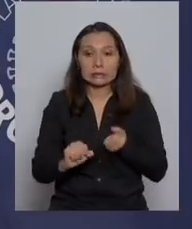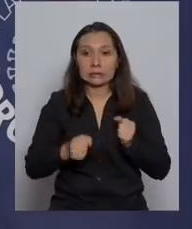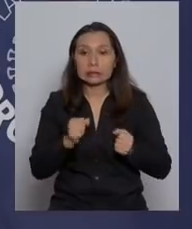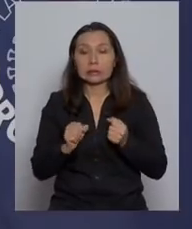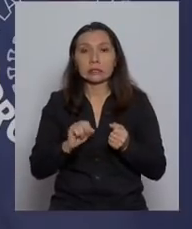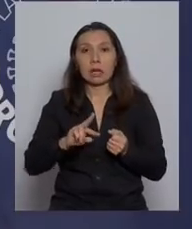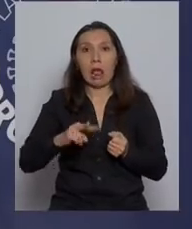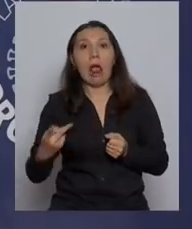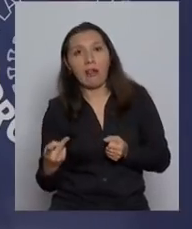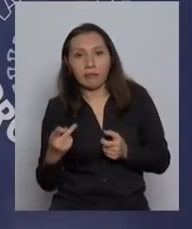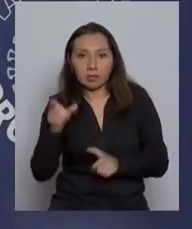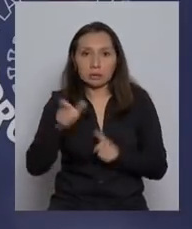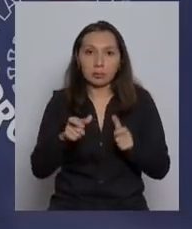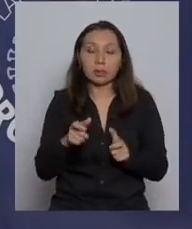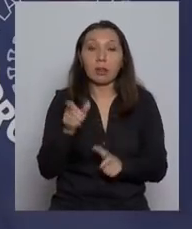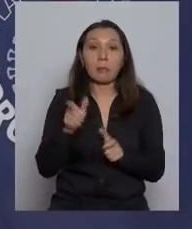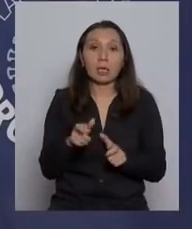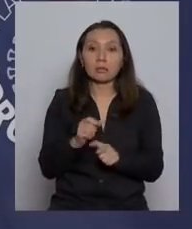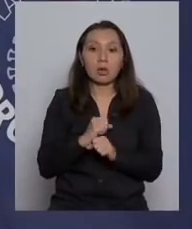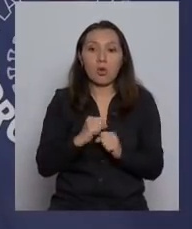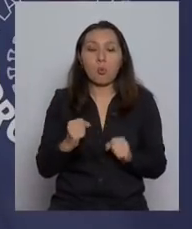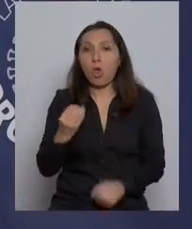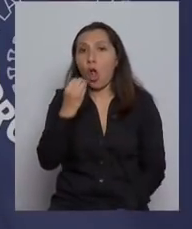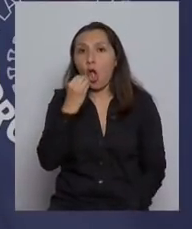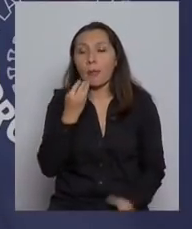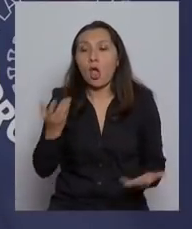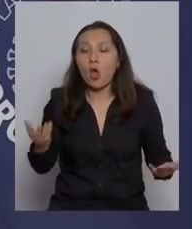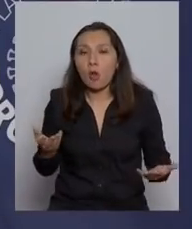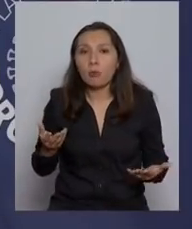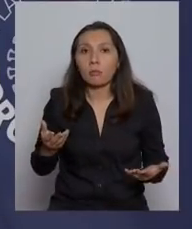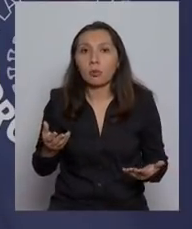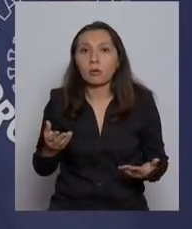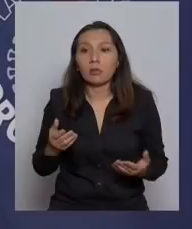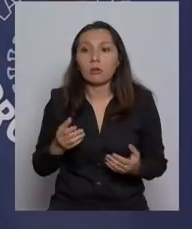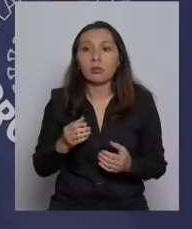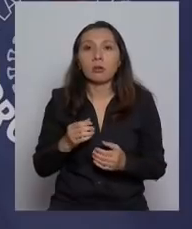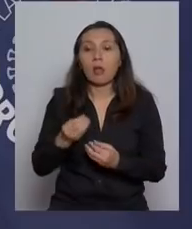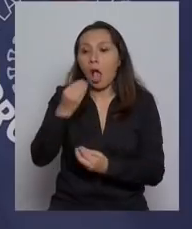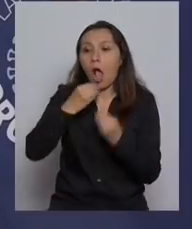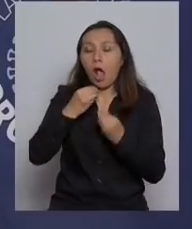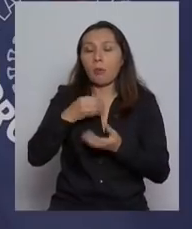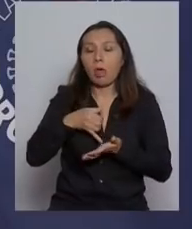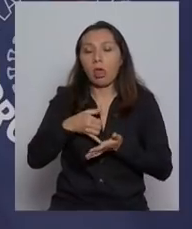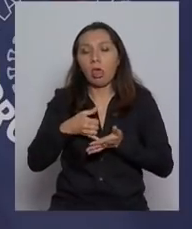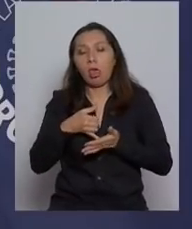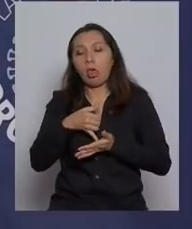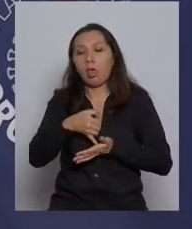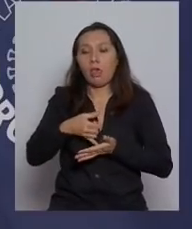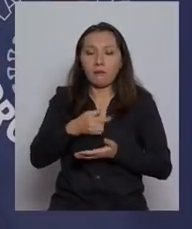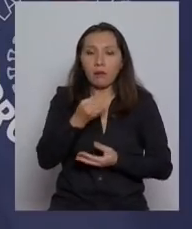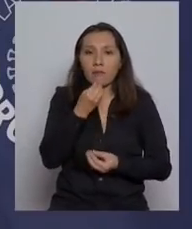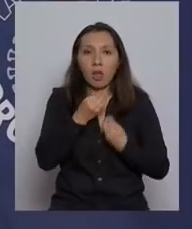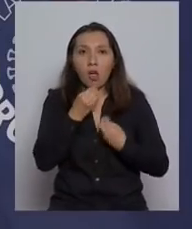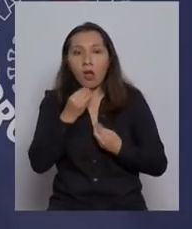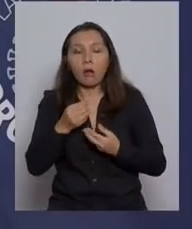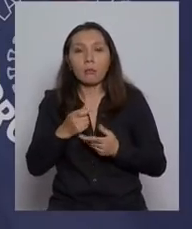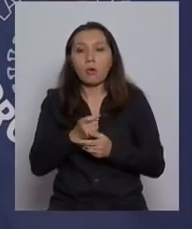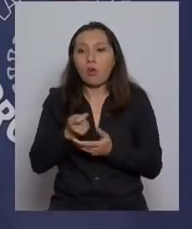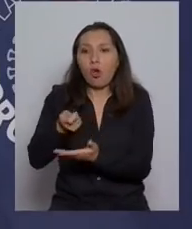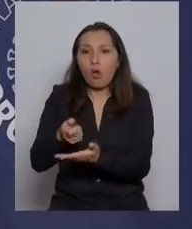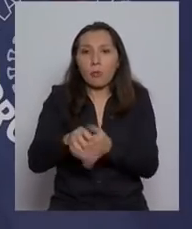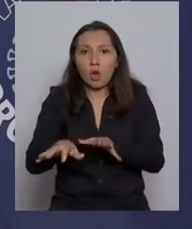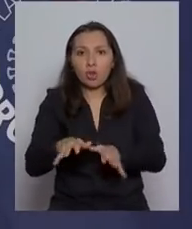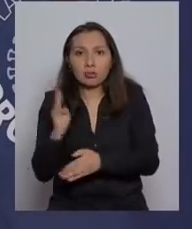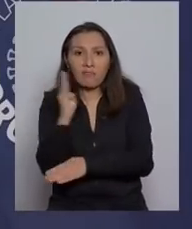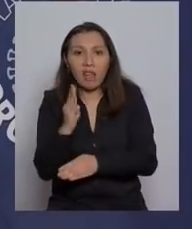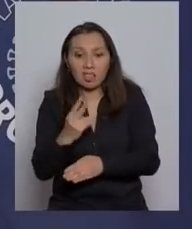efecto adverso muy importante, y es que la gente no puede comer. Deja de poder alimentarse y de recibir insumos básicos para